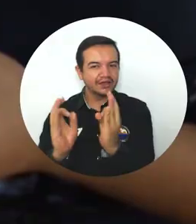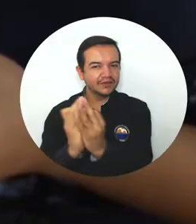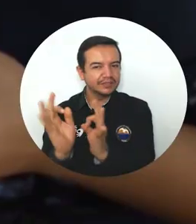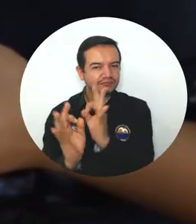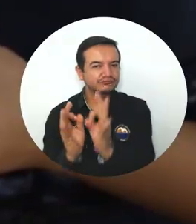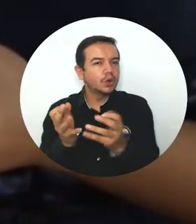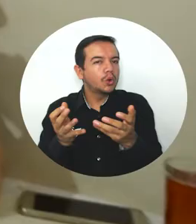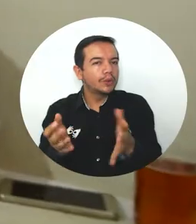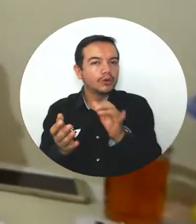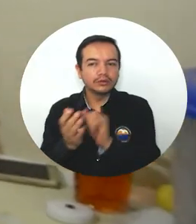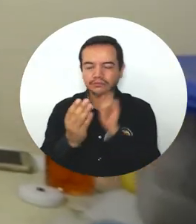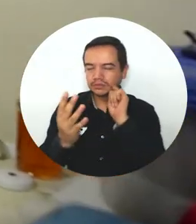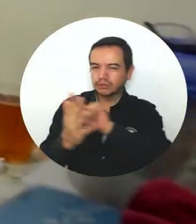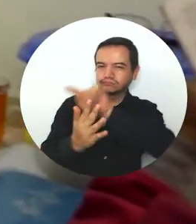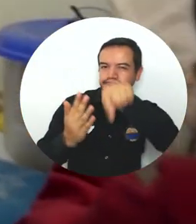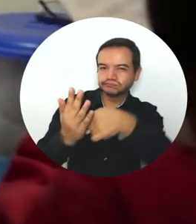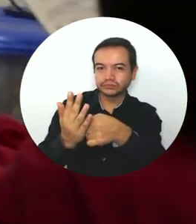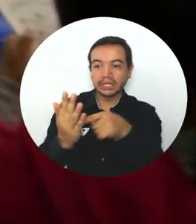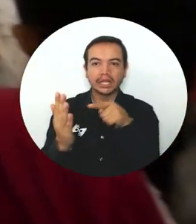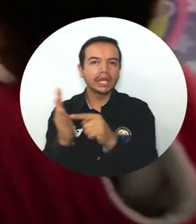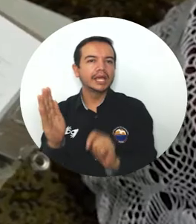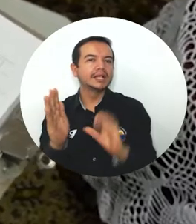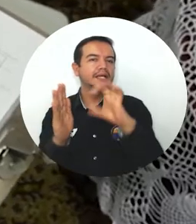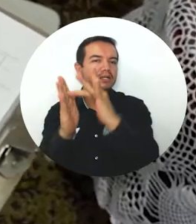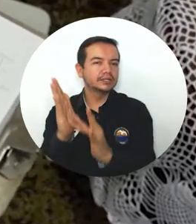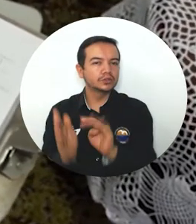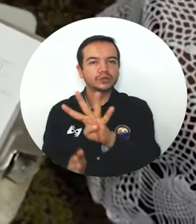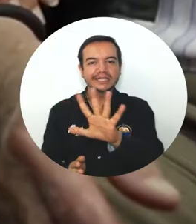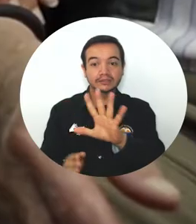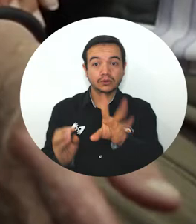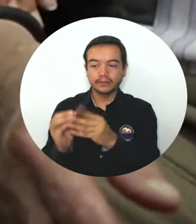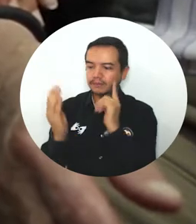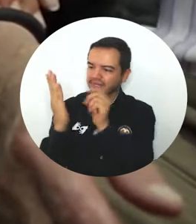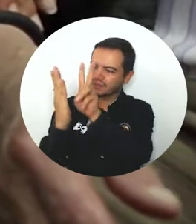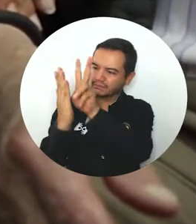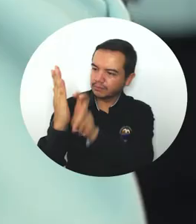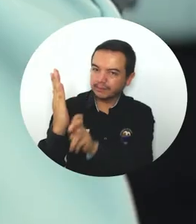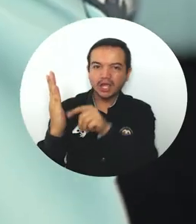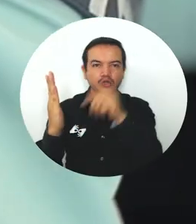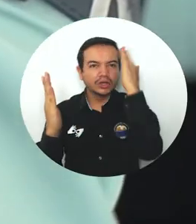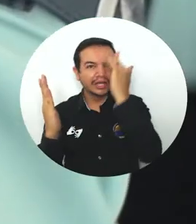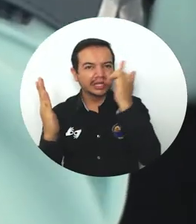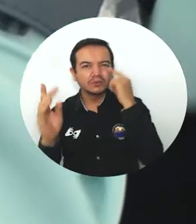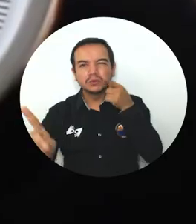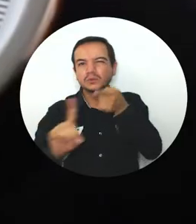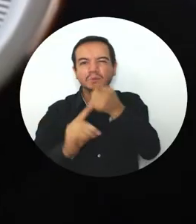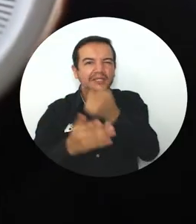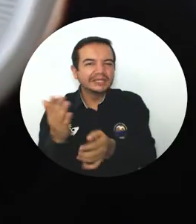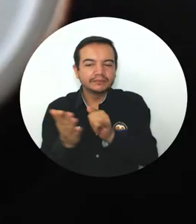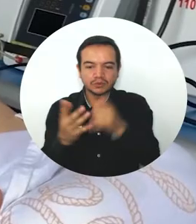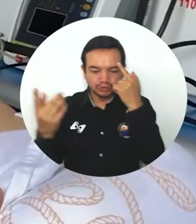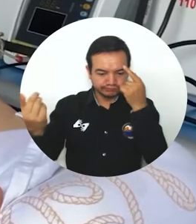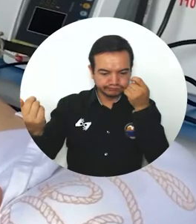contiene 45 créditos y desde su plan de estudios propone un componente académico enfocado al desarrollo de habilidades y estrategias